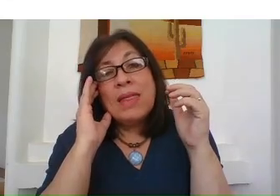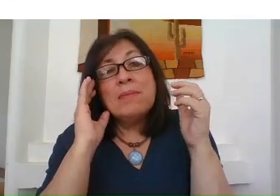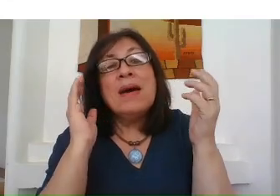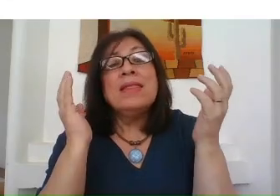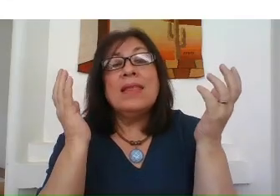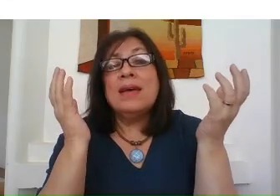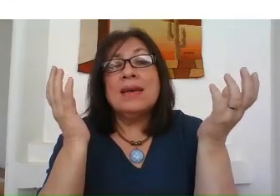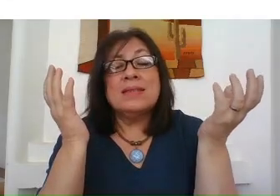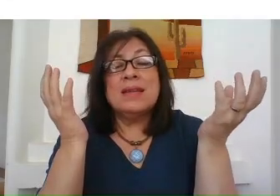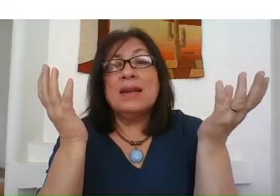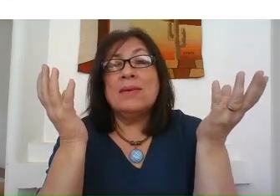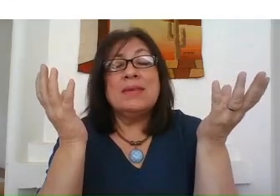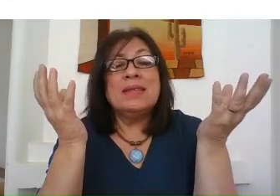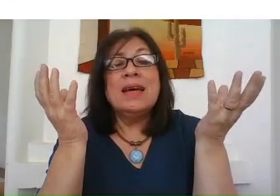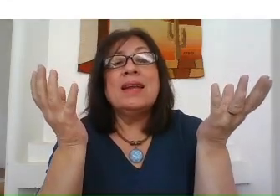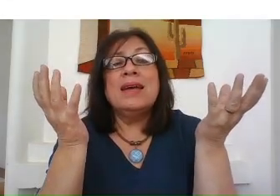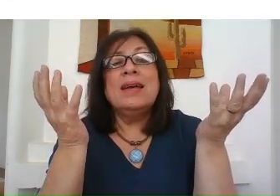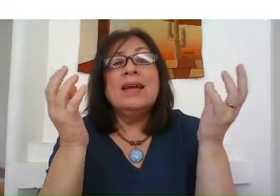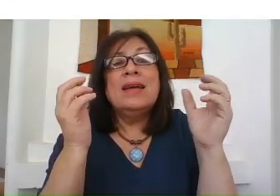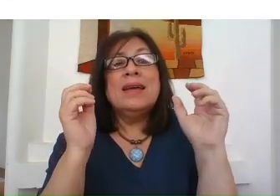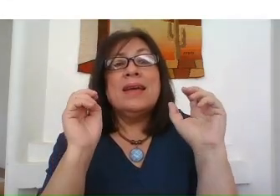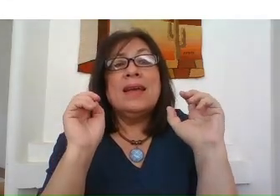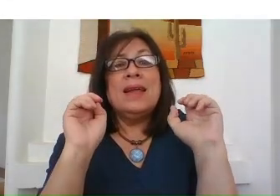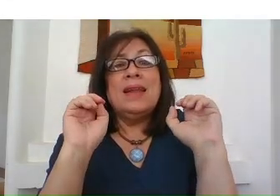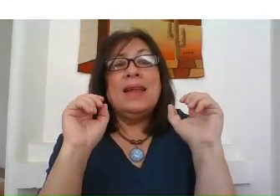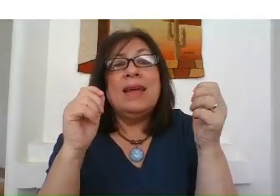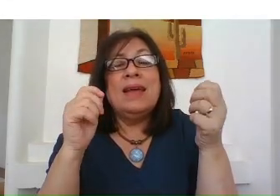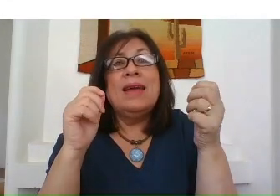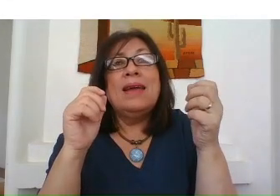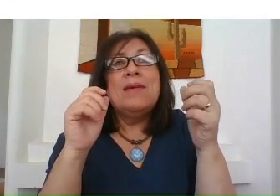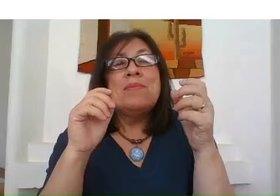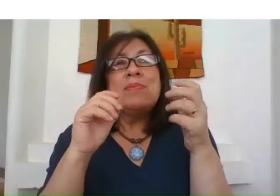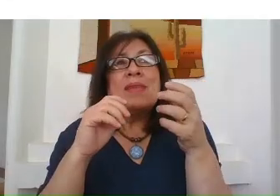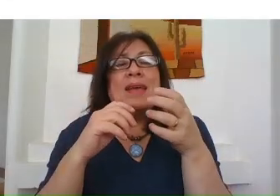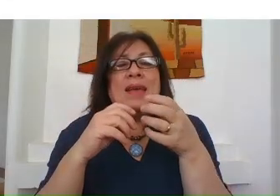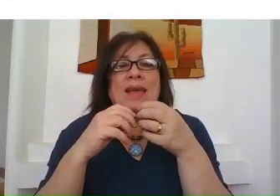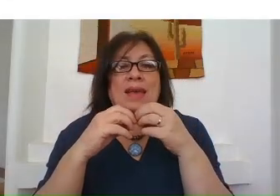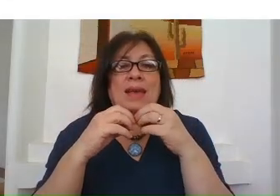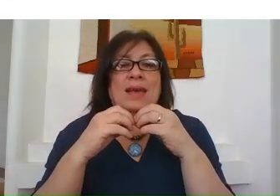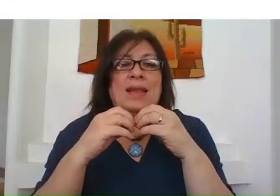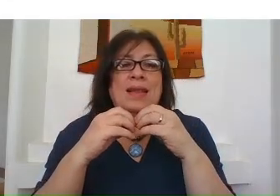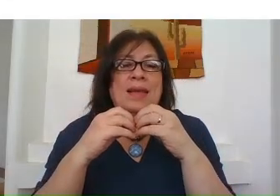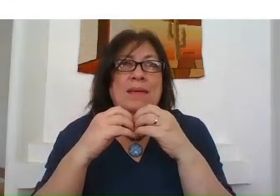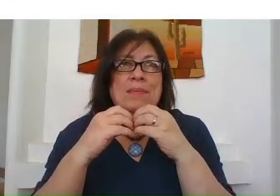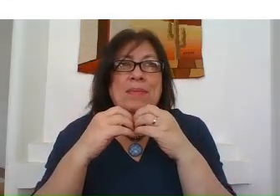a una demanda externa o interna que